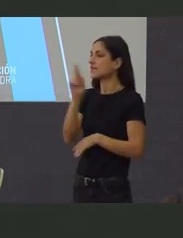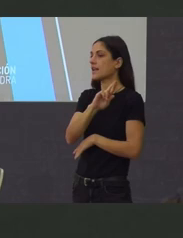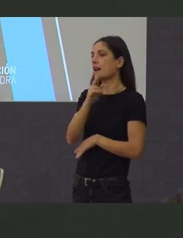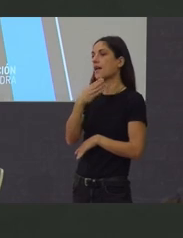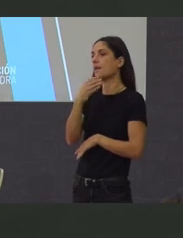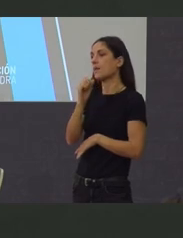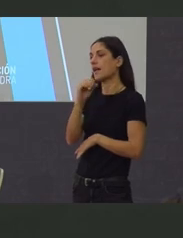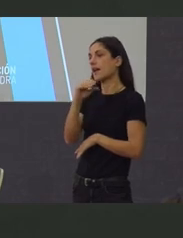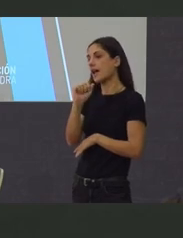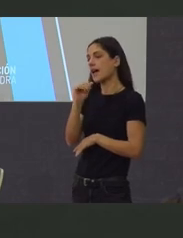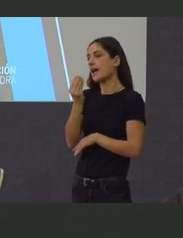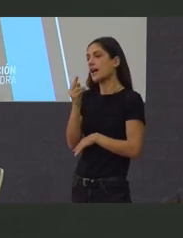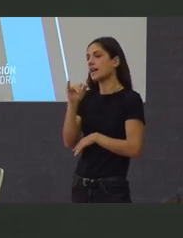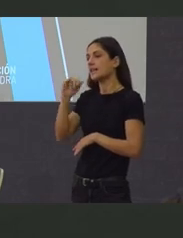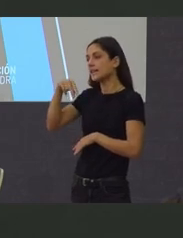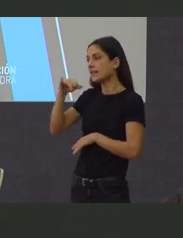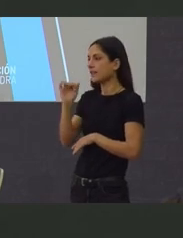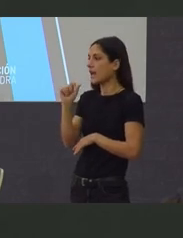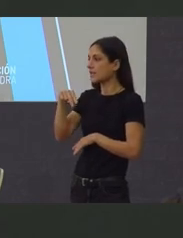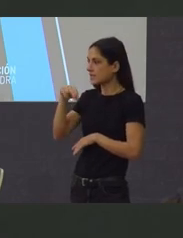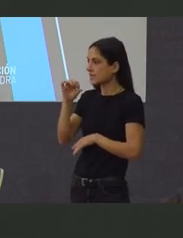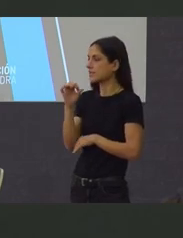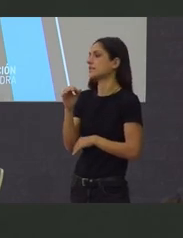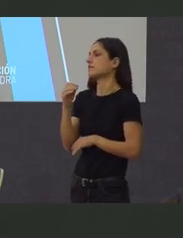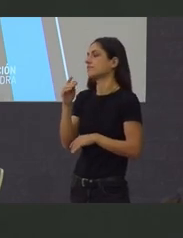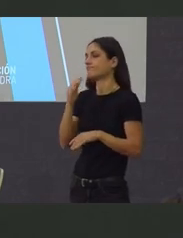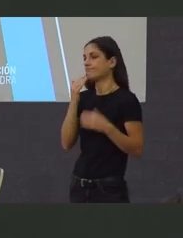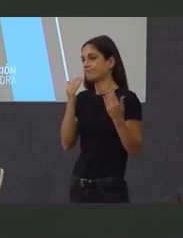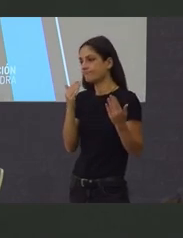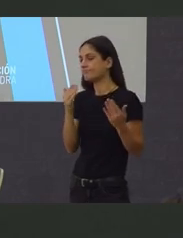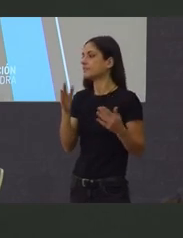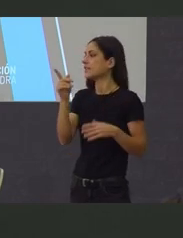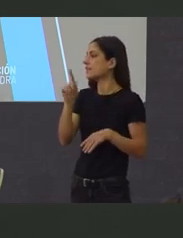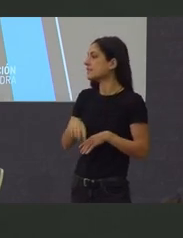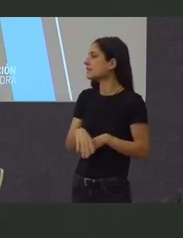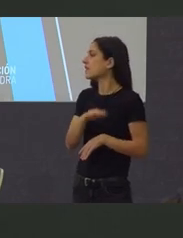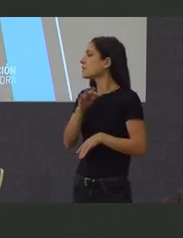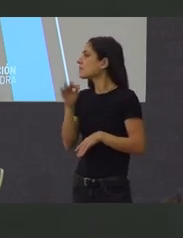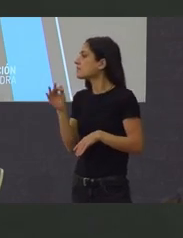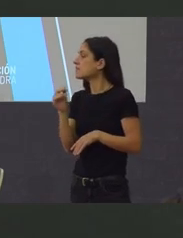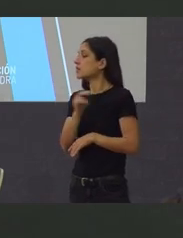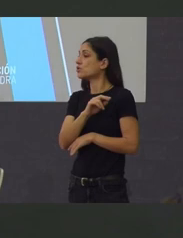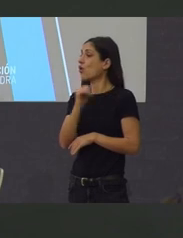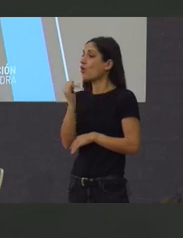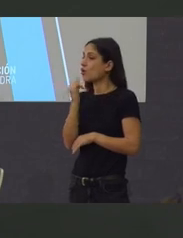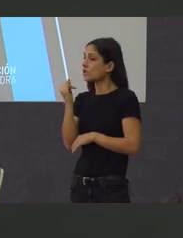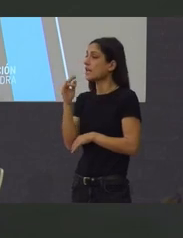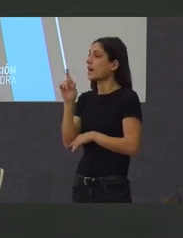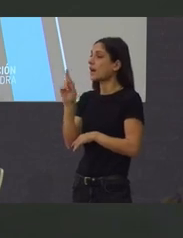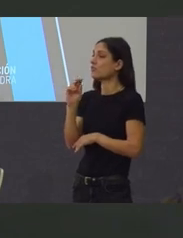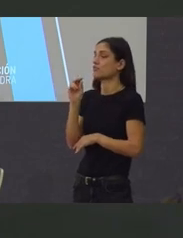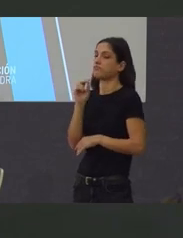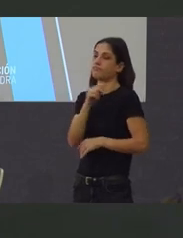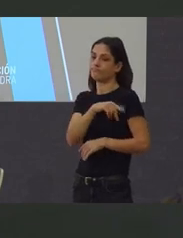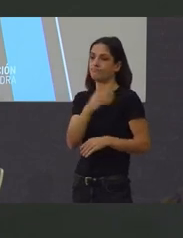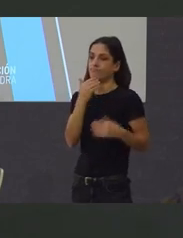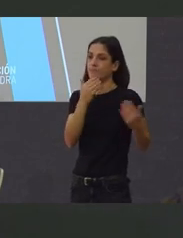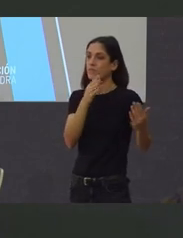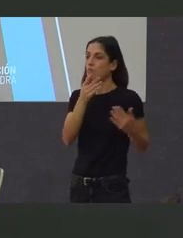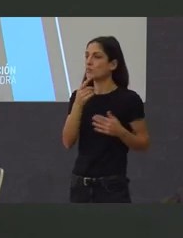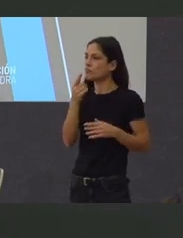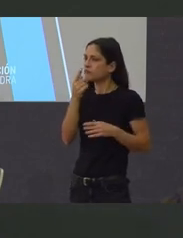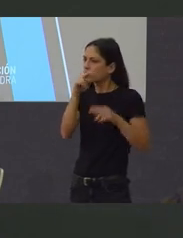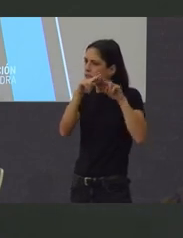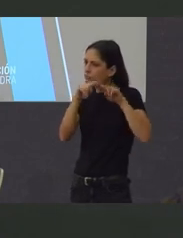magnífica exposición, como penso que tamén hai que parabenizar a Xosé Ramón Rodríguez de Lago por afondar nun tema moi pouco